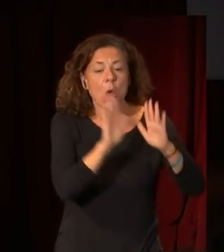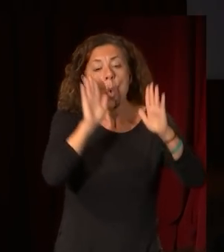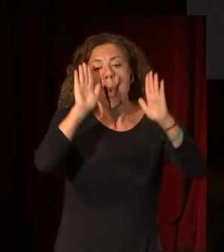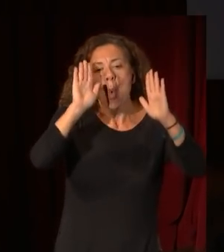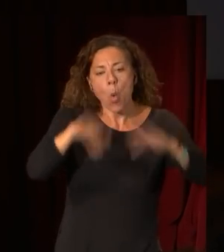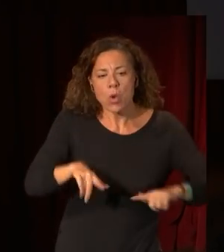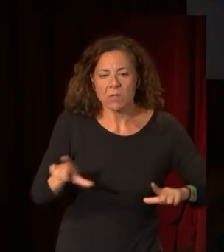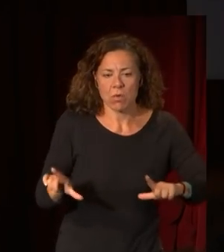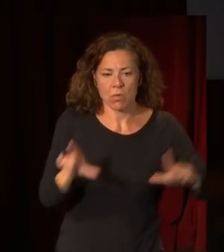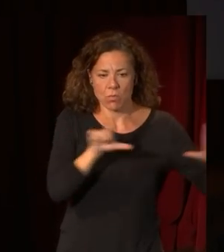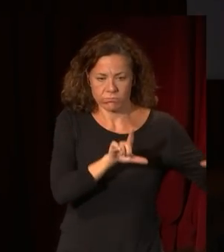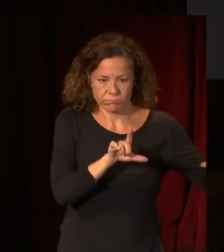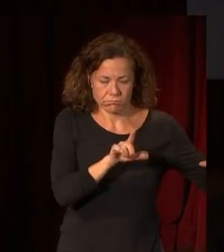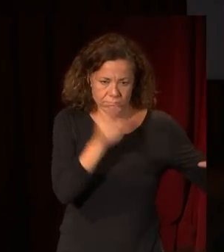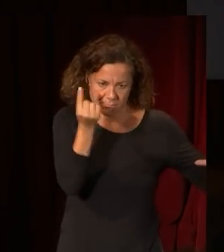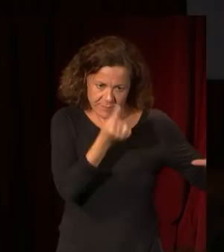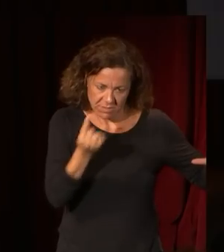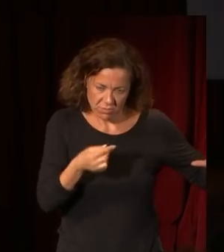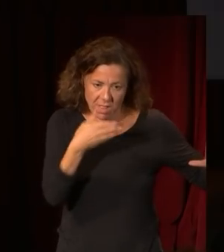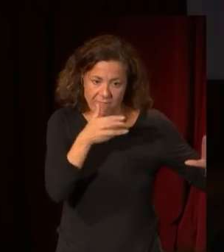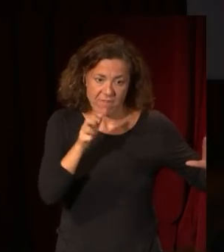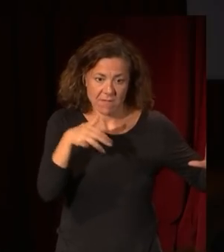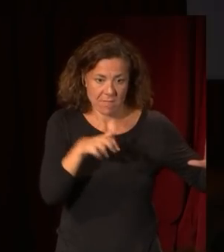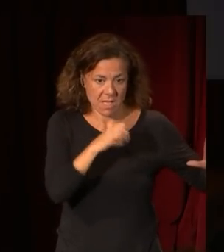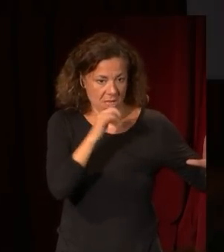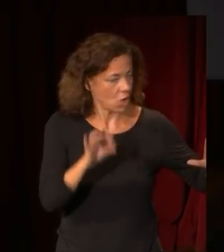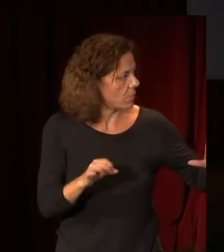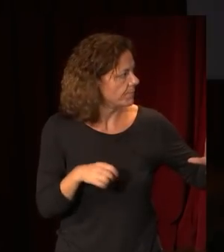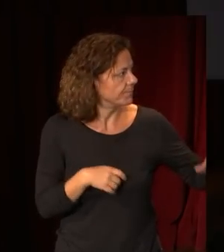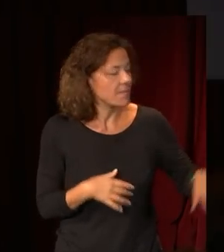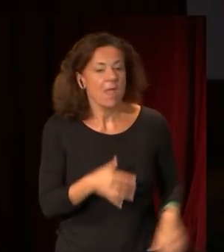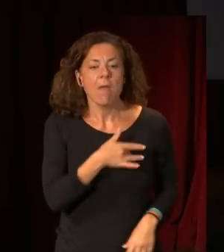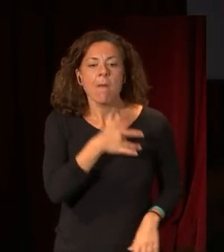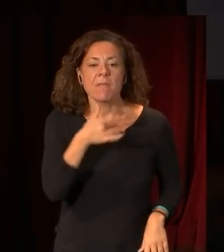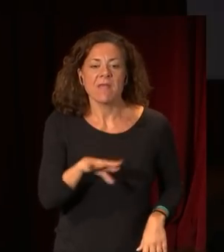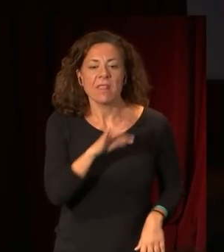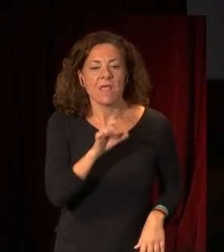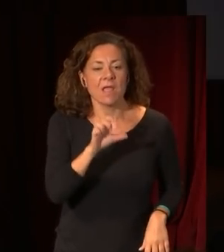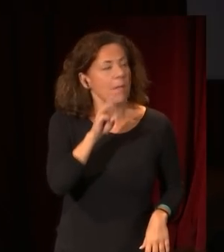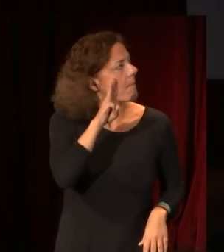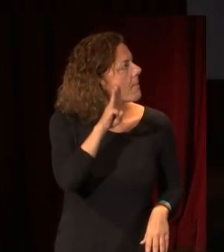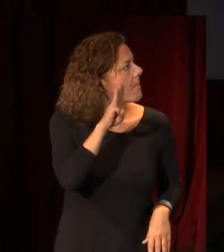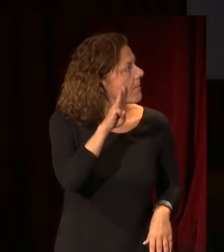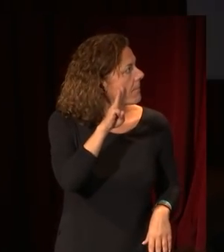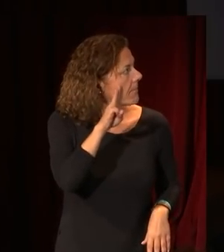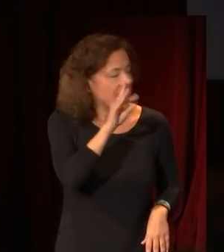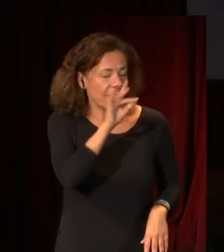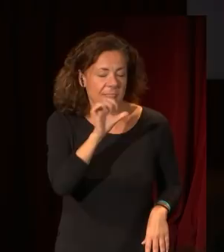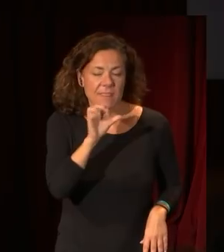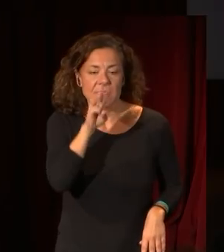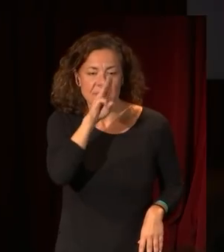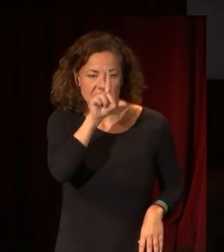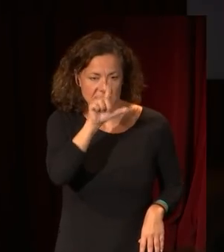documentada de bermejo la piedad desplaza la piedad de lluís del plan